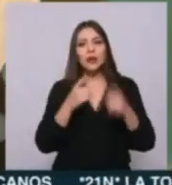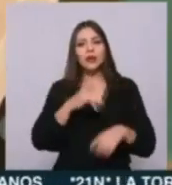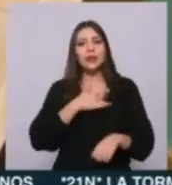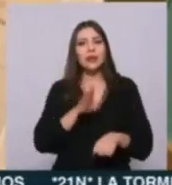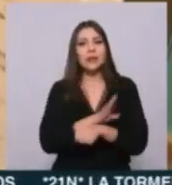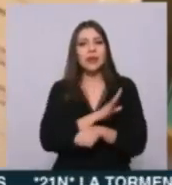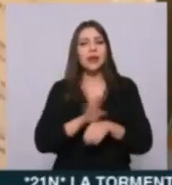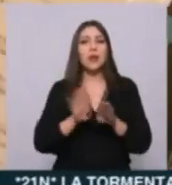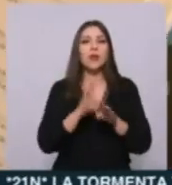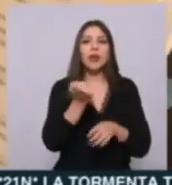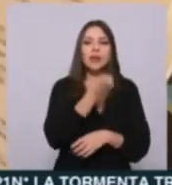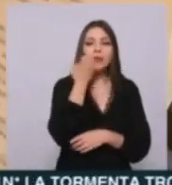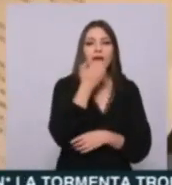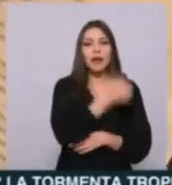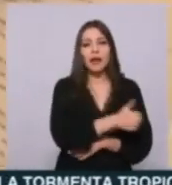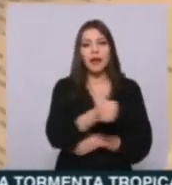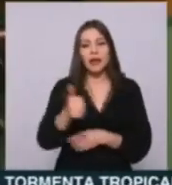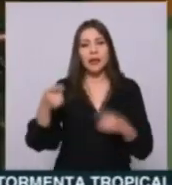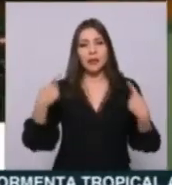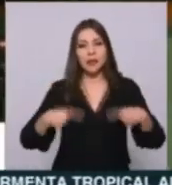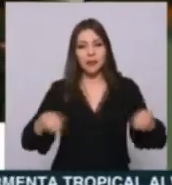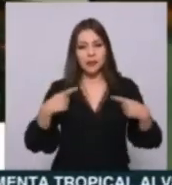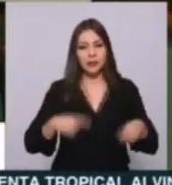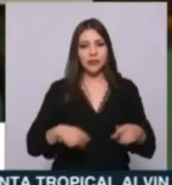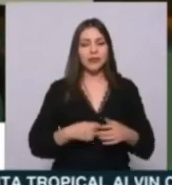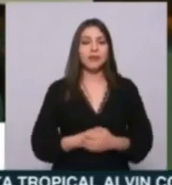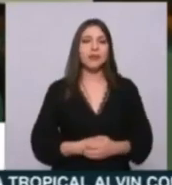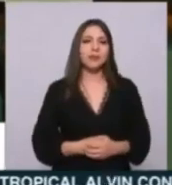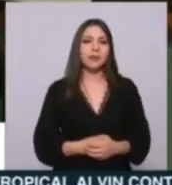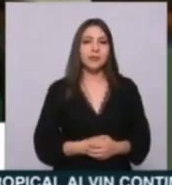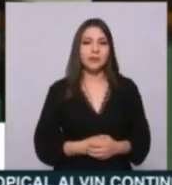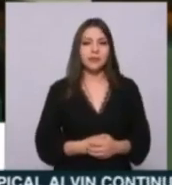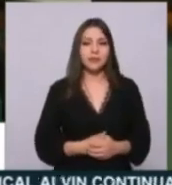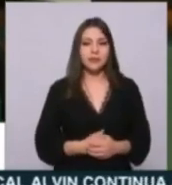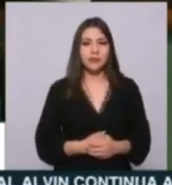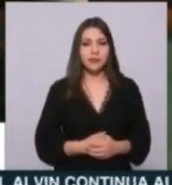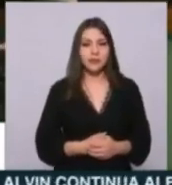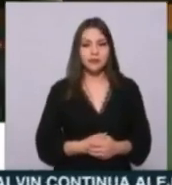escolar y personal. Con imágenes de Jesús Arias, Mariana Sánchez, 21 Noticias.